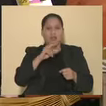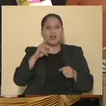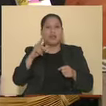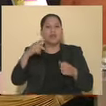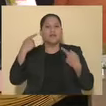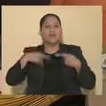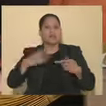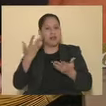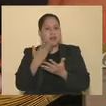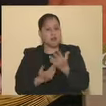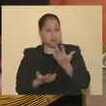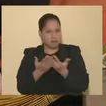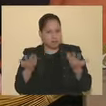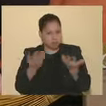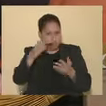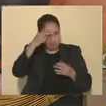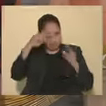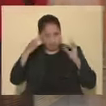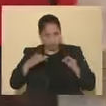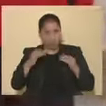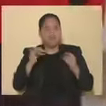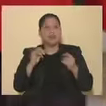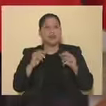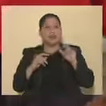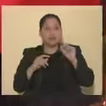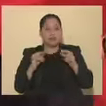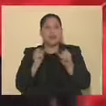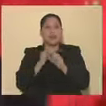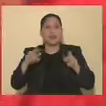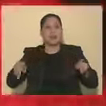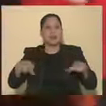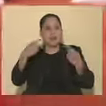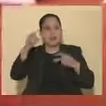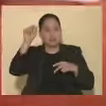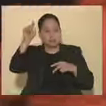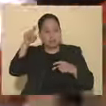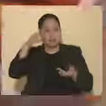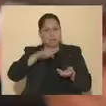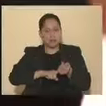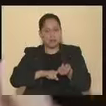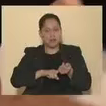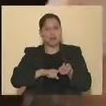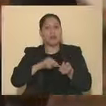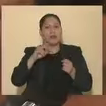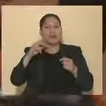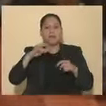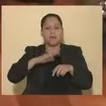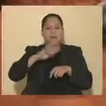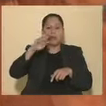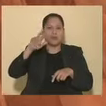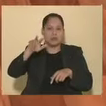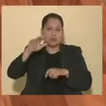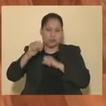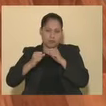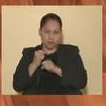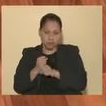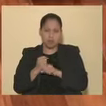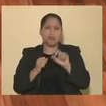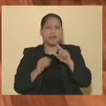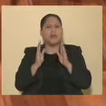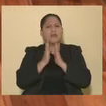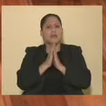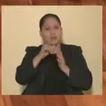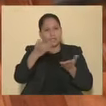por productores mexicanos. Hay que apoyar. Exacto, y se va a vender en el festival únicamente a mayores de edad. Oye, Georgina, yo lo que quiero es que por favor nos hagas el